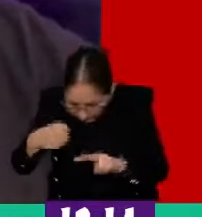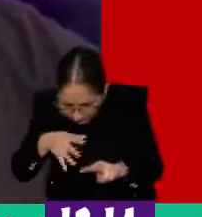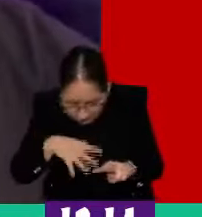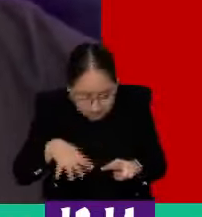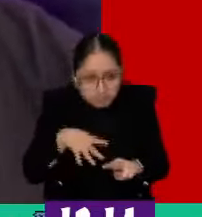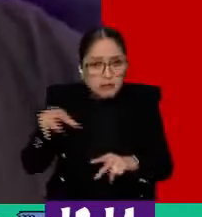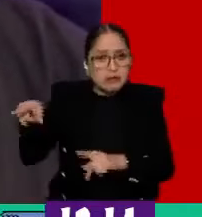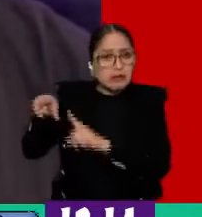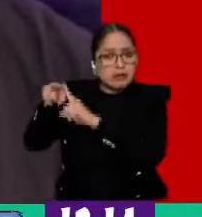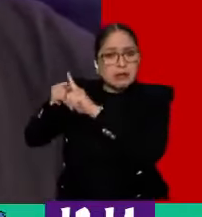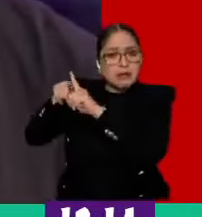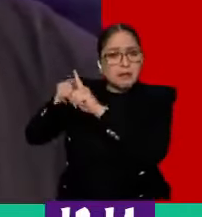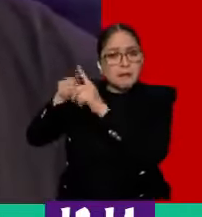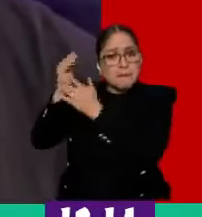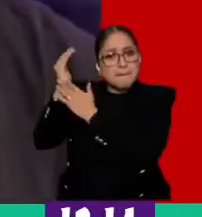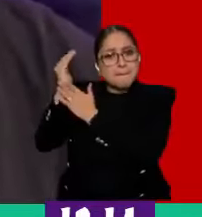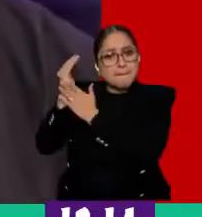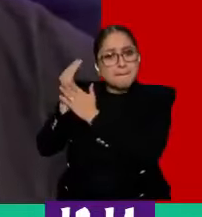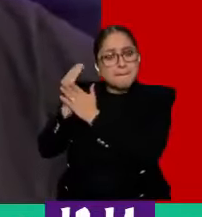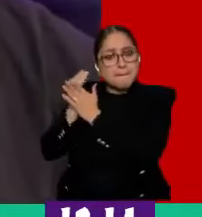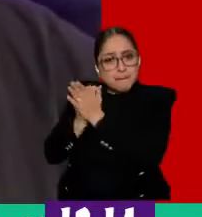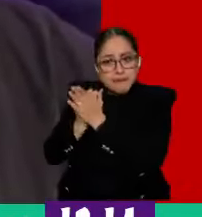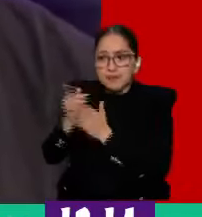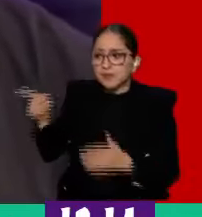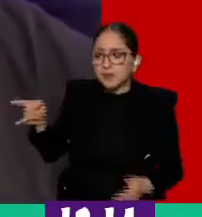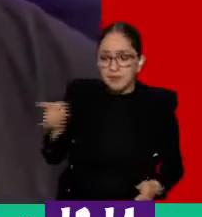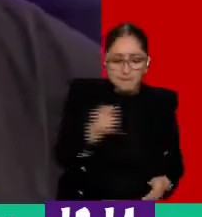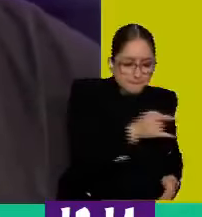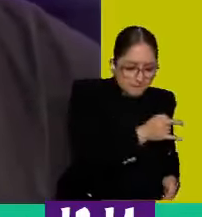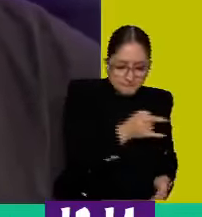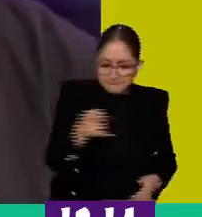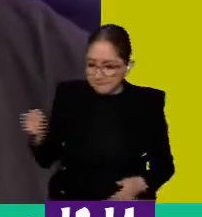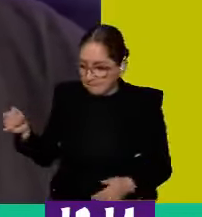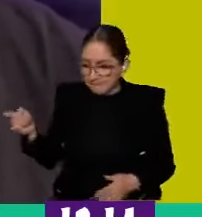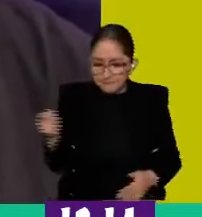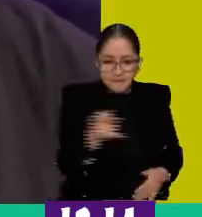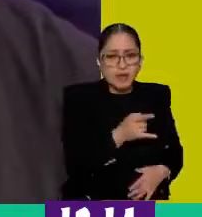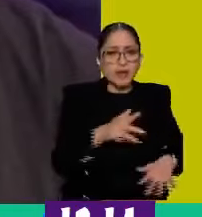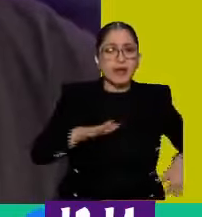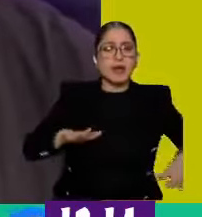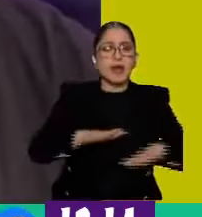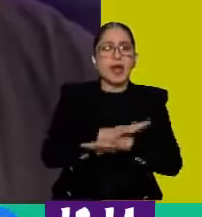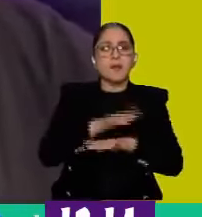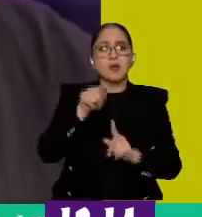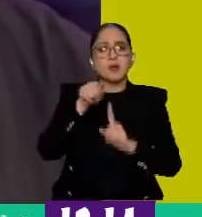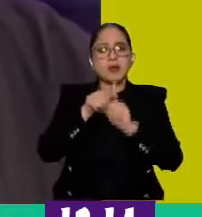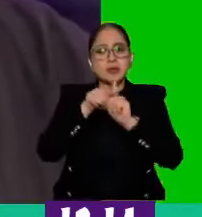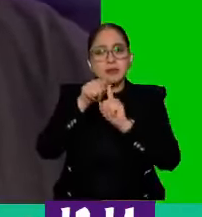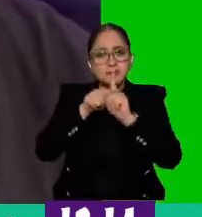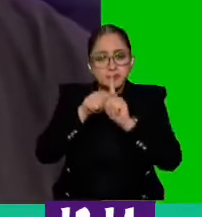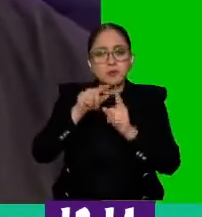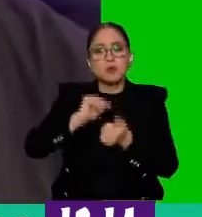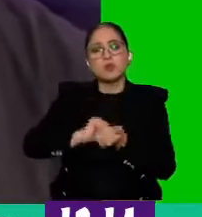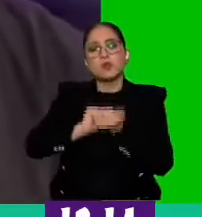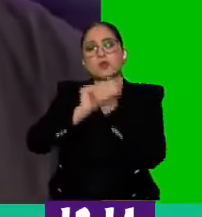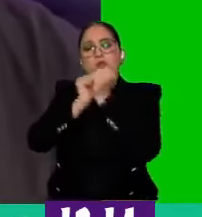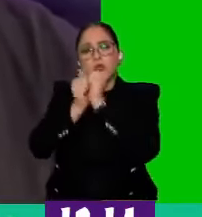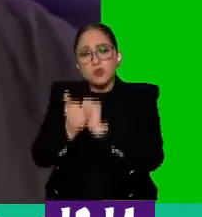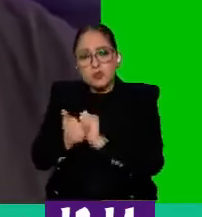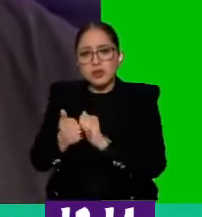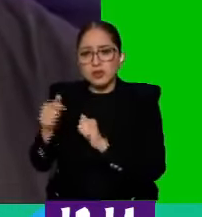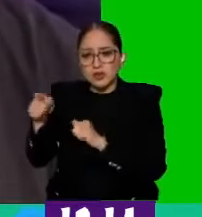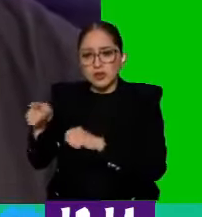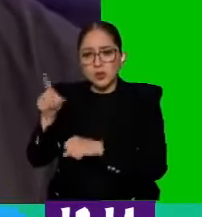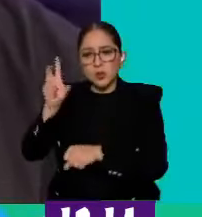la temperatura del refrigerador. Es la parte que está más expuesta a los cambios de temperatura. Exacto. Entonces, puedes provocar que la cascarita de huevo